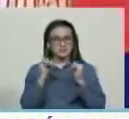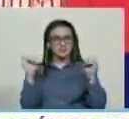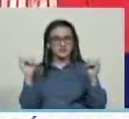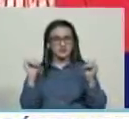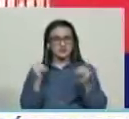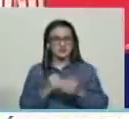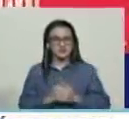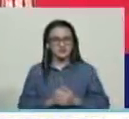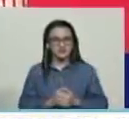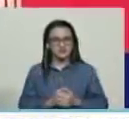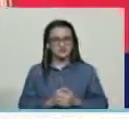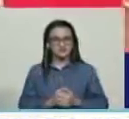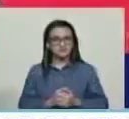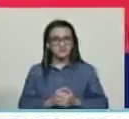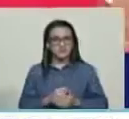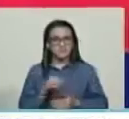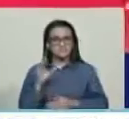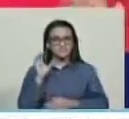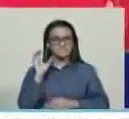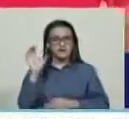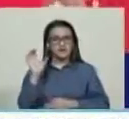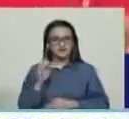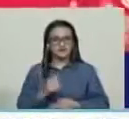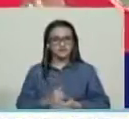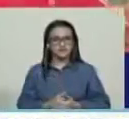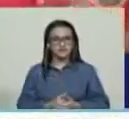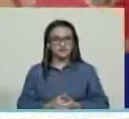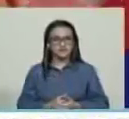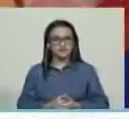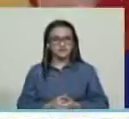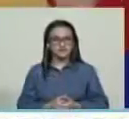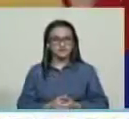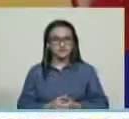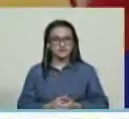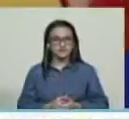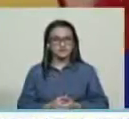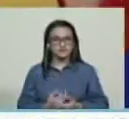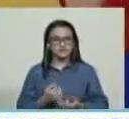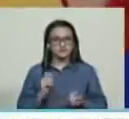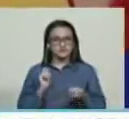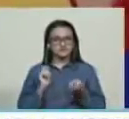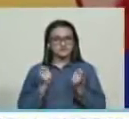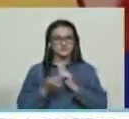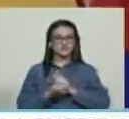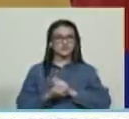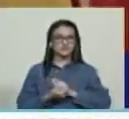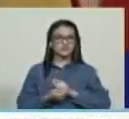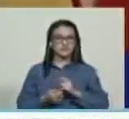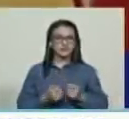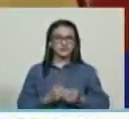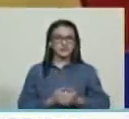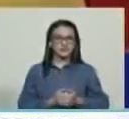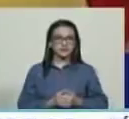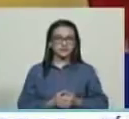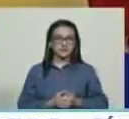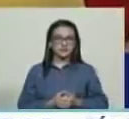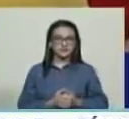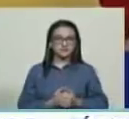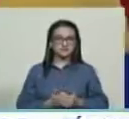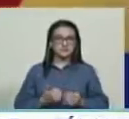independiente, un proyecto de patria que sea capaz de darle a nuestro pueblo la mayor